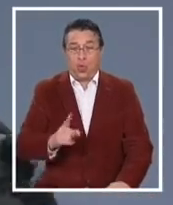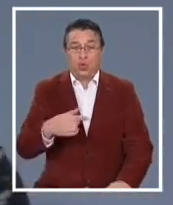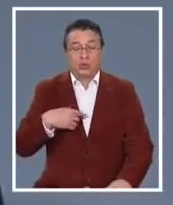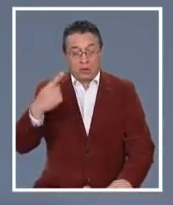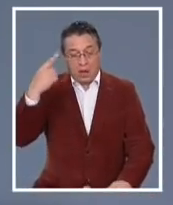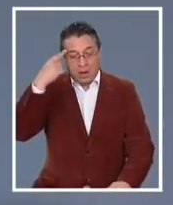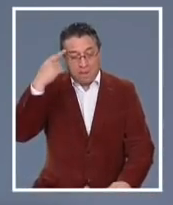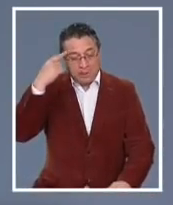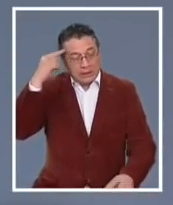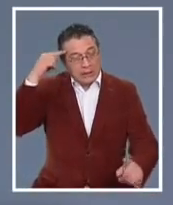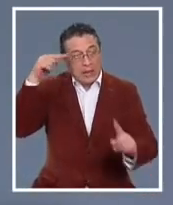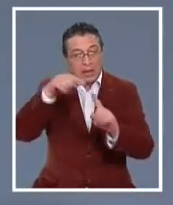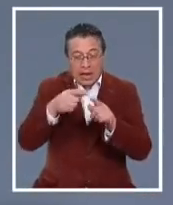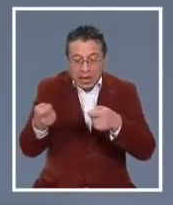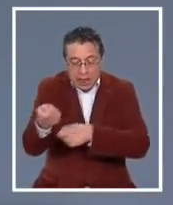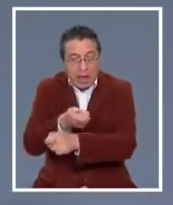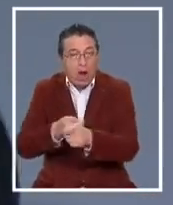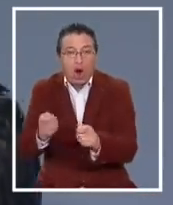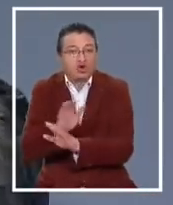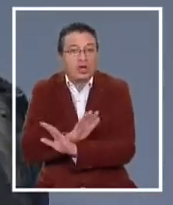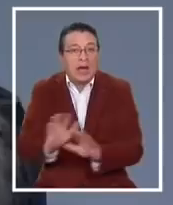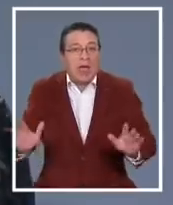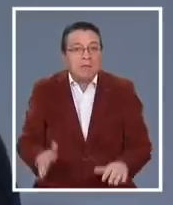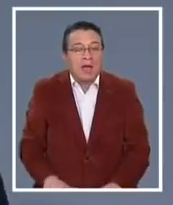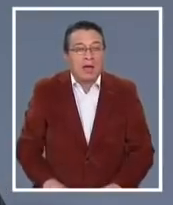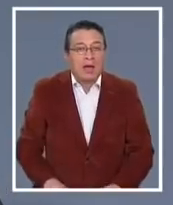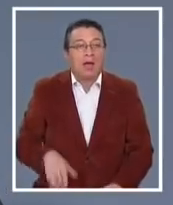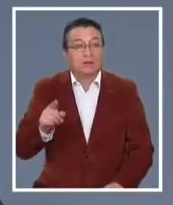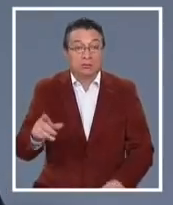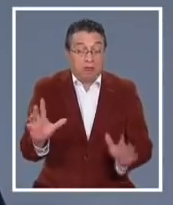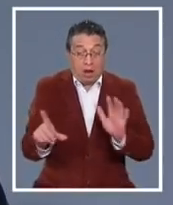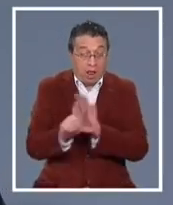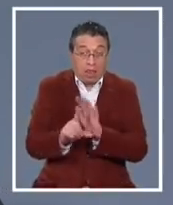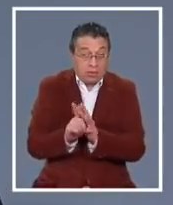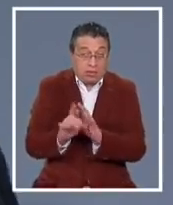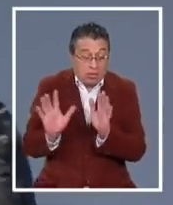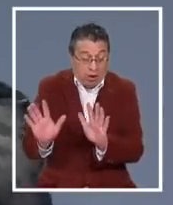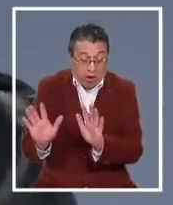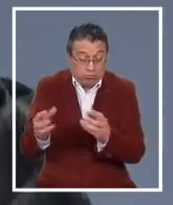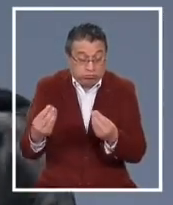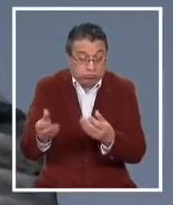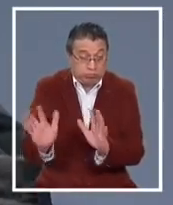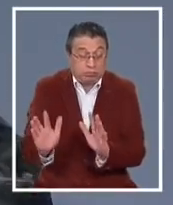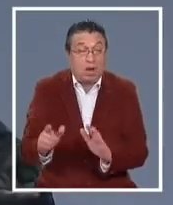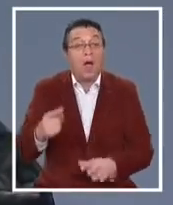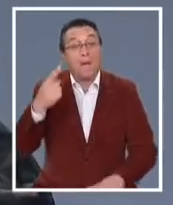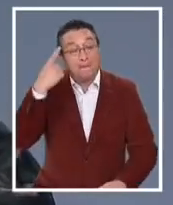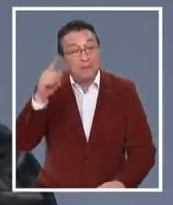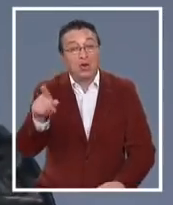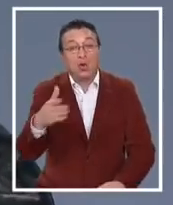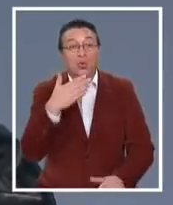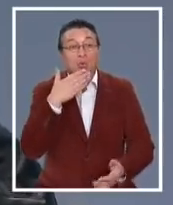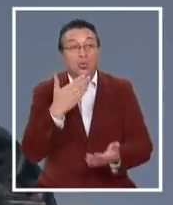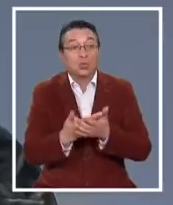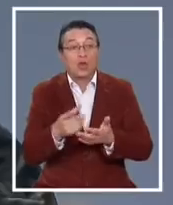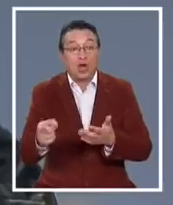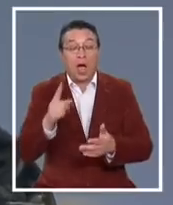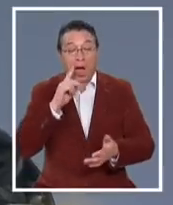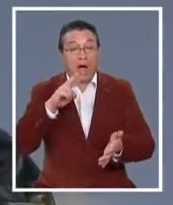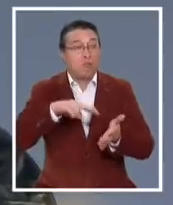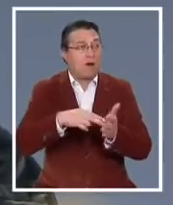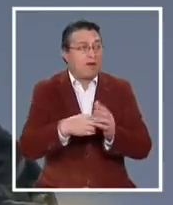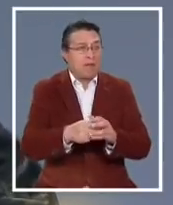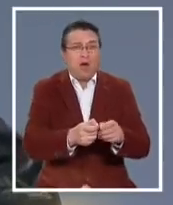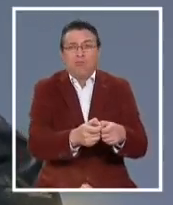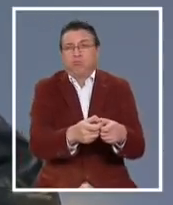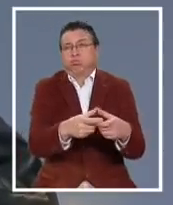está pensando en su negocio. Y que es legítimo. Pero lógico. Pero cuando tú tienes el nivel de crisis que